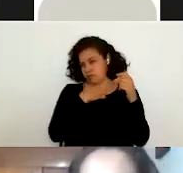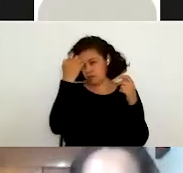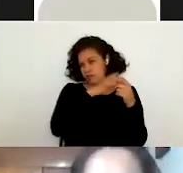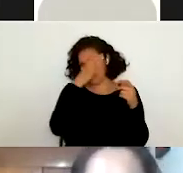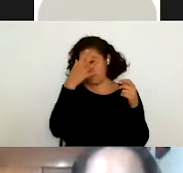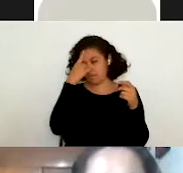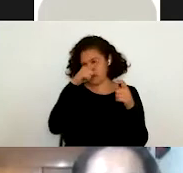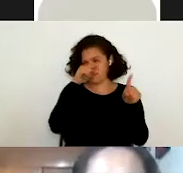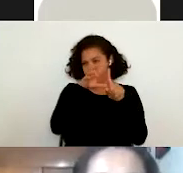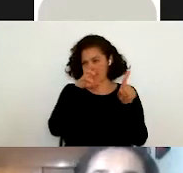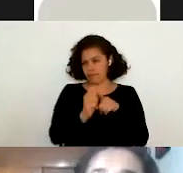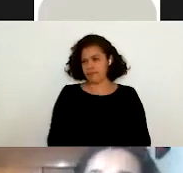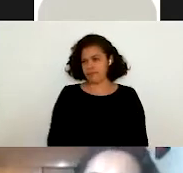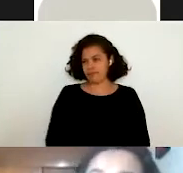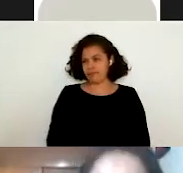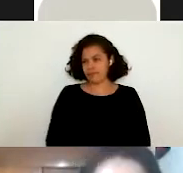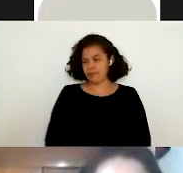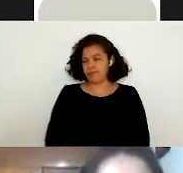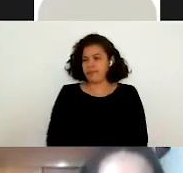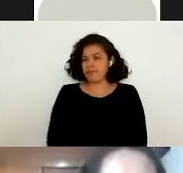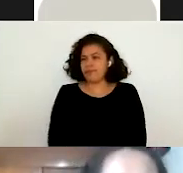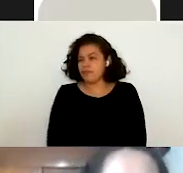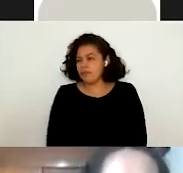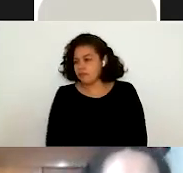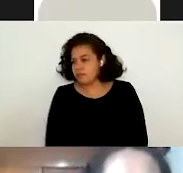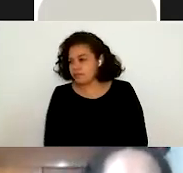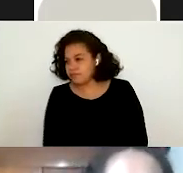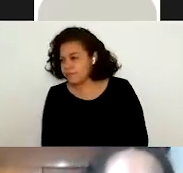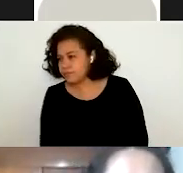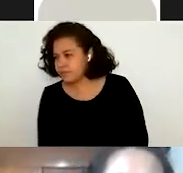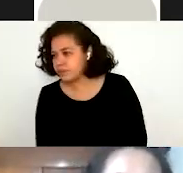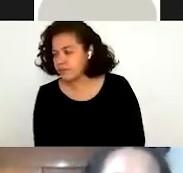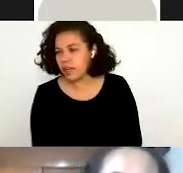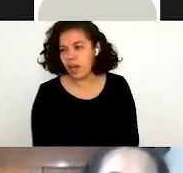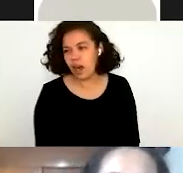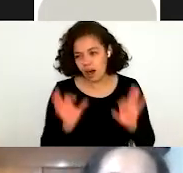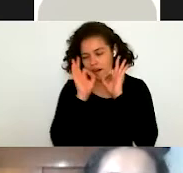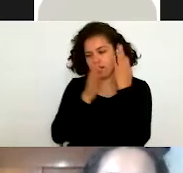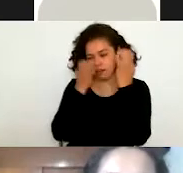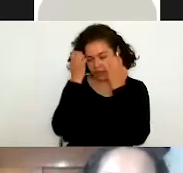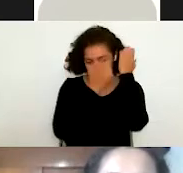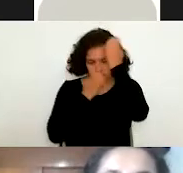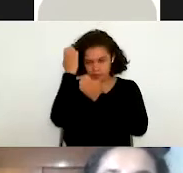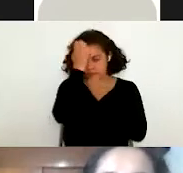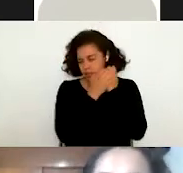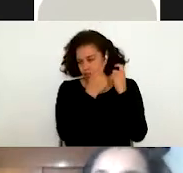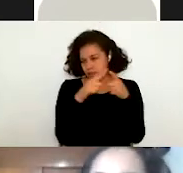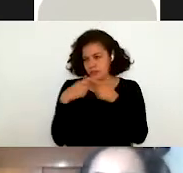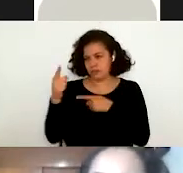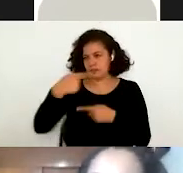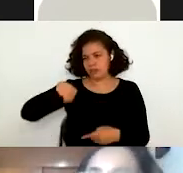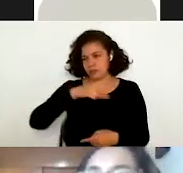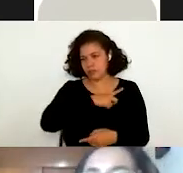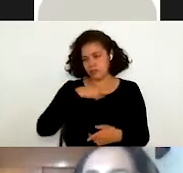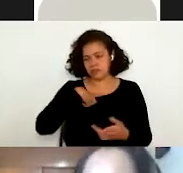logró. Hay distintos tipos de evaluación que también va a ser, ustedes tendrán que